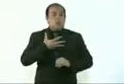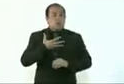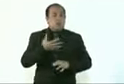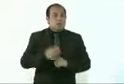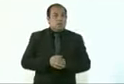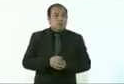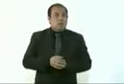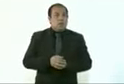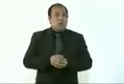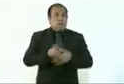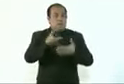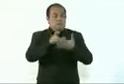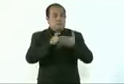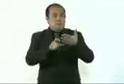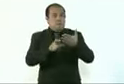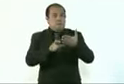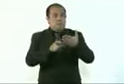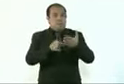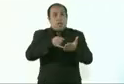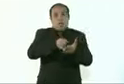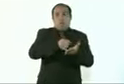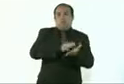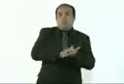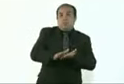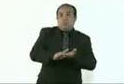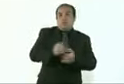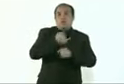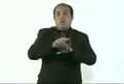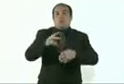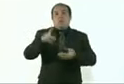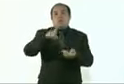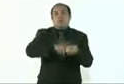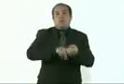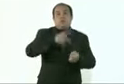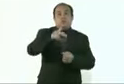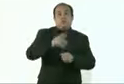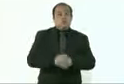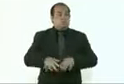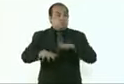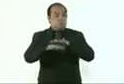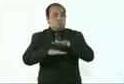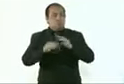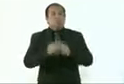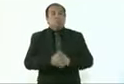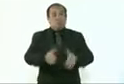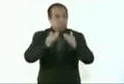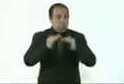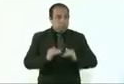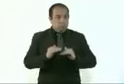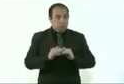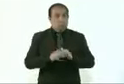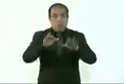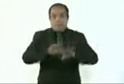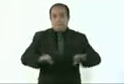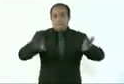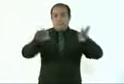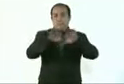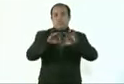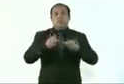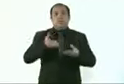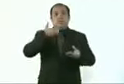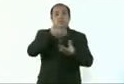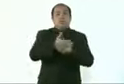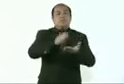el expediente previamente llenado con los datos personales, básicamente. Siguiente, bueno, es importante acudir con